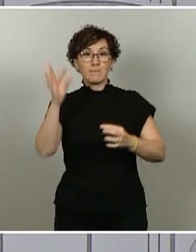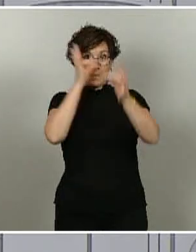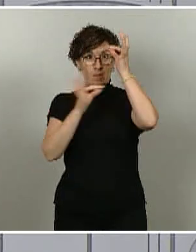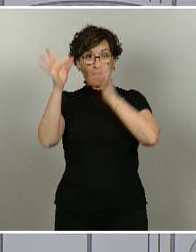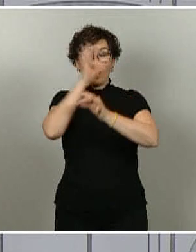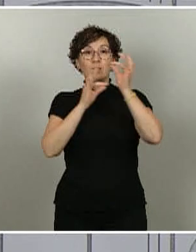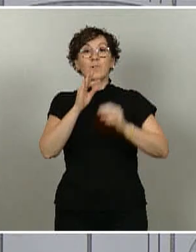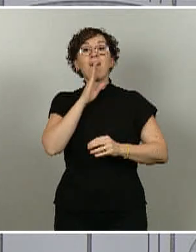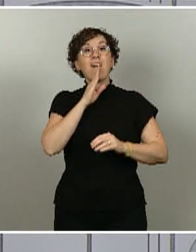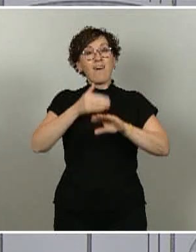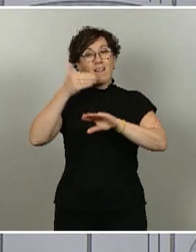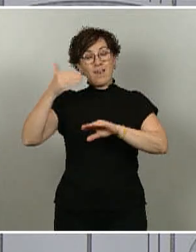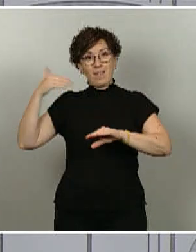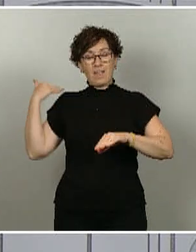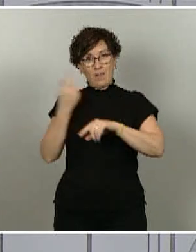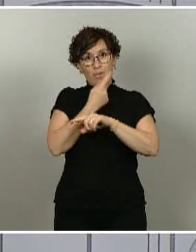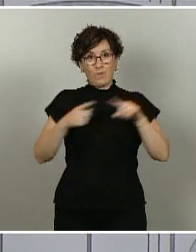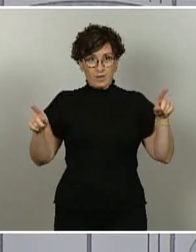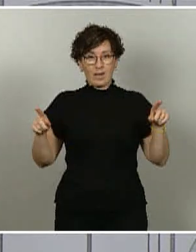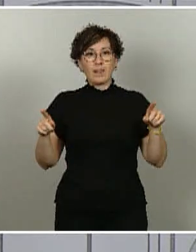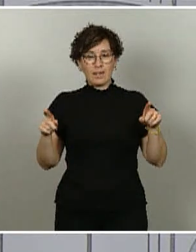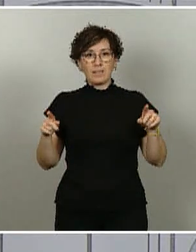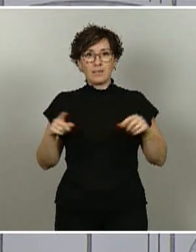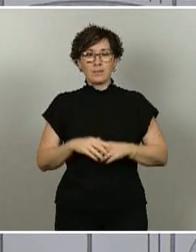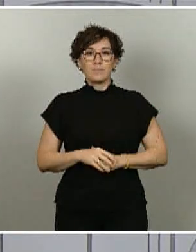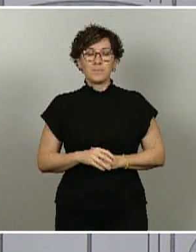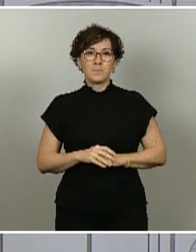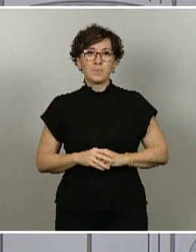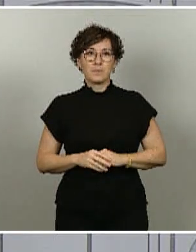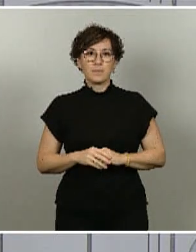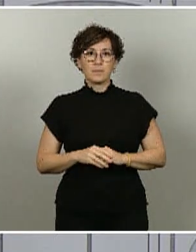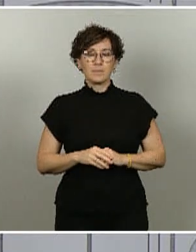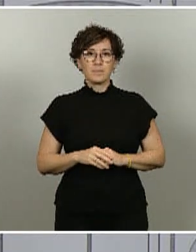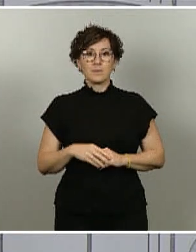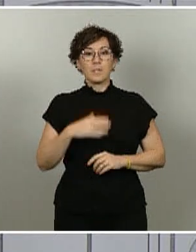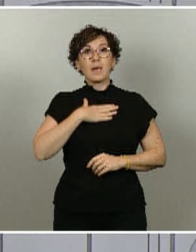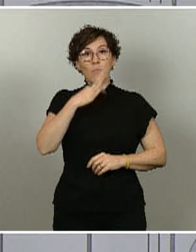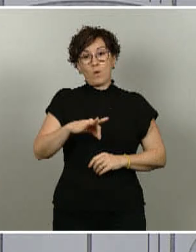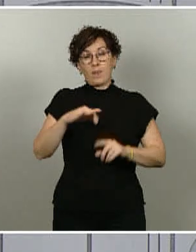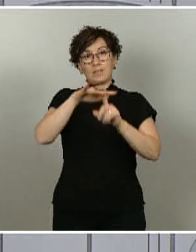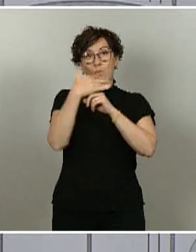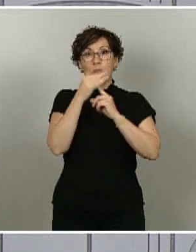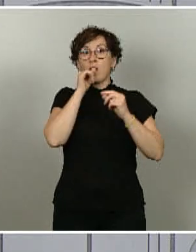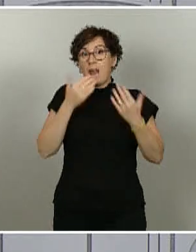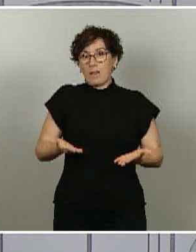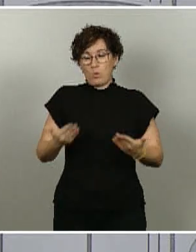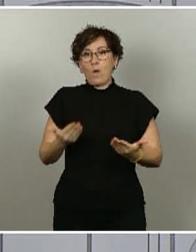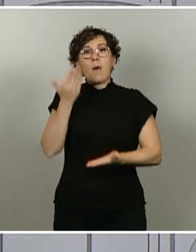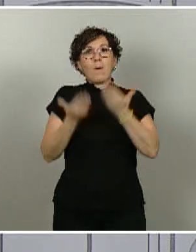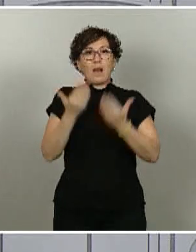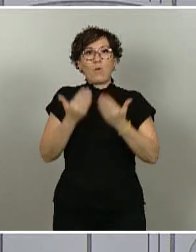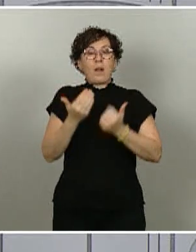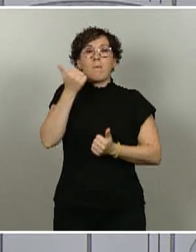dábamos anteriormente. Son datos que nos permiten valorar de una forma más correcta la situación actual, lo más cercana al día de hoy